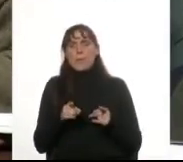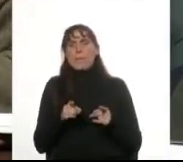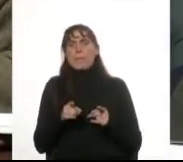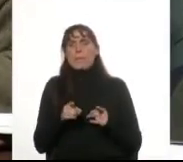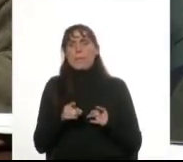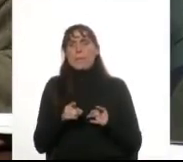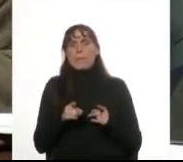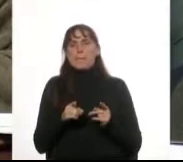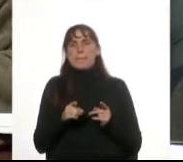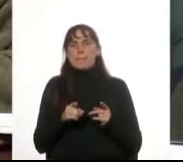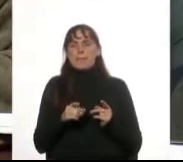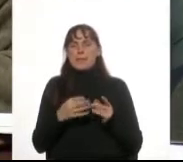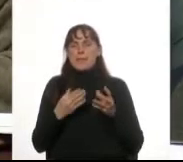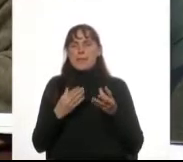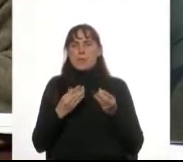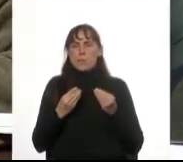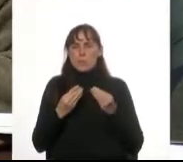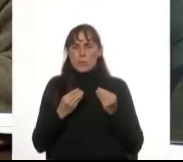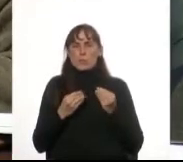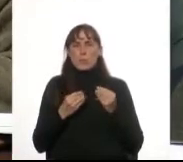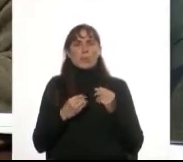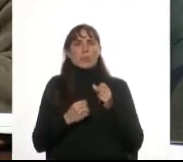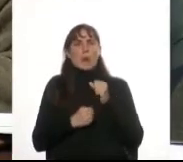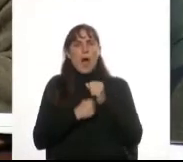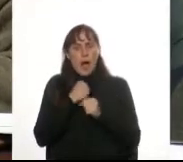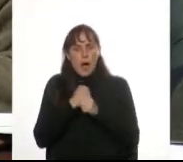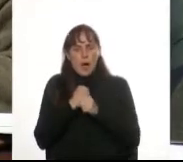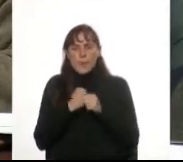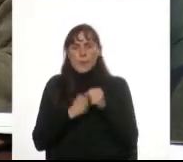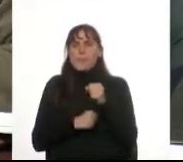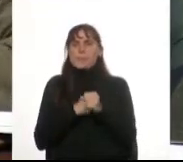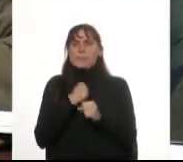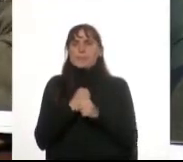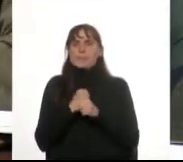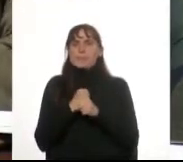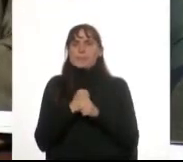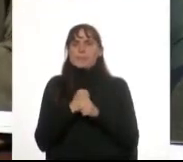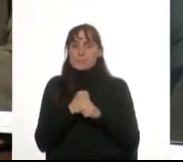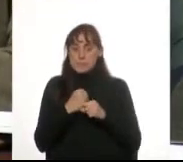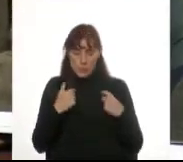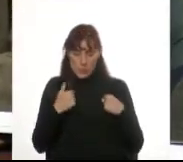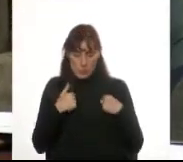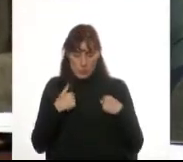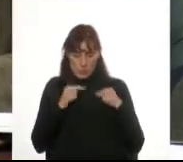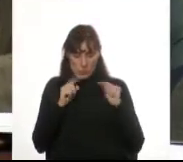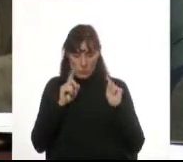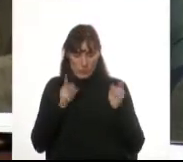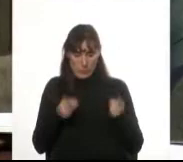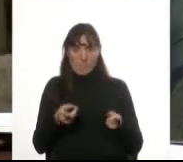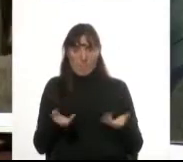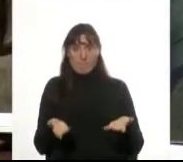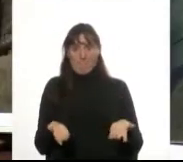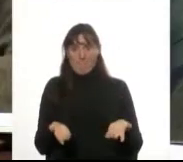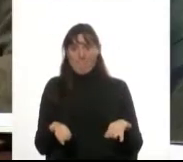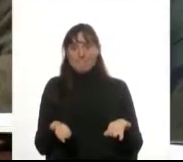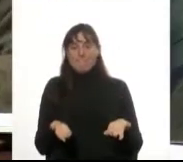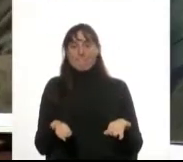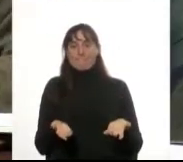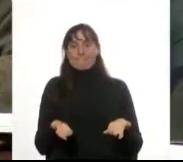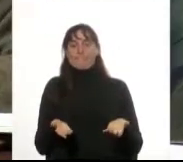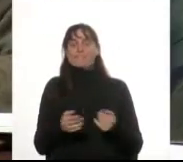que a lo largo de muchos de estos 100 años, y yo pertenezco a